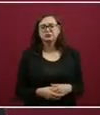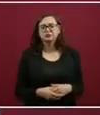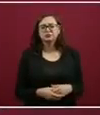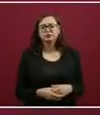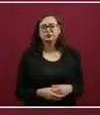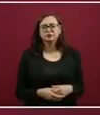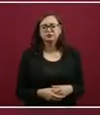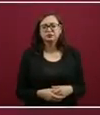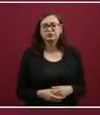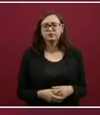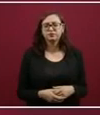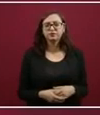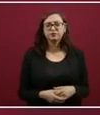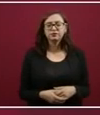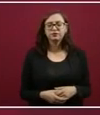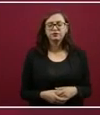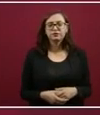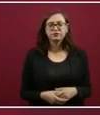ejercicio